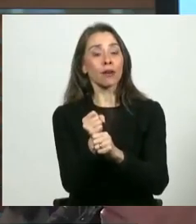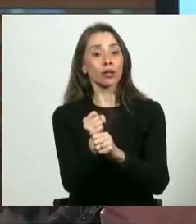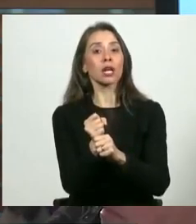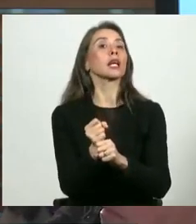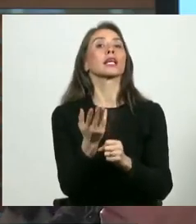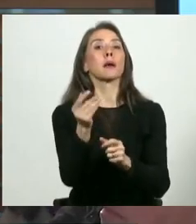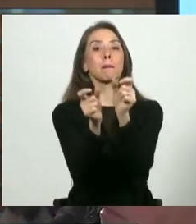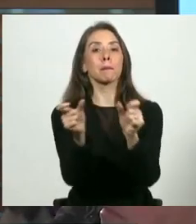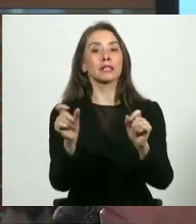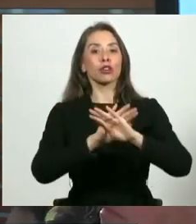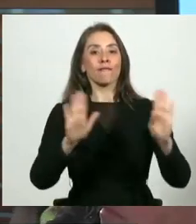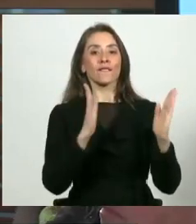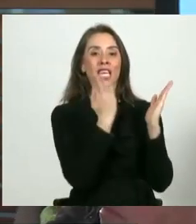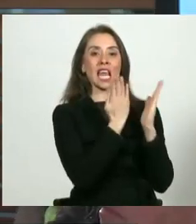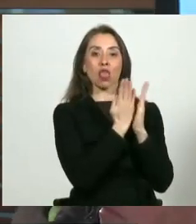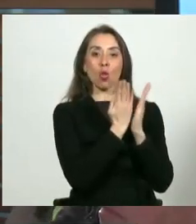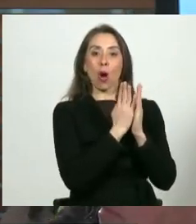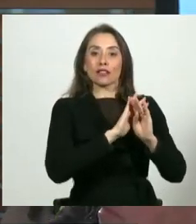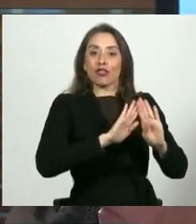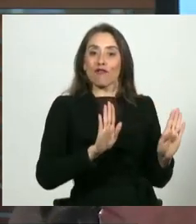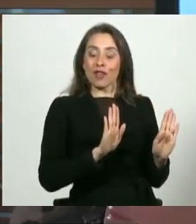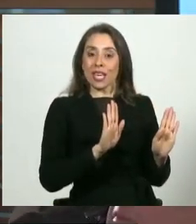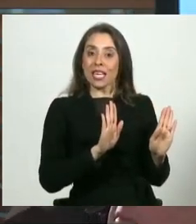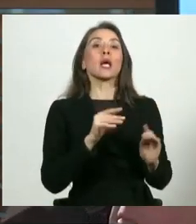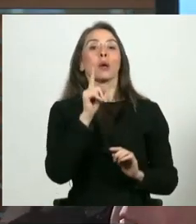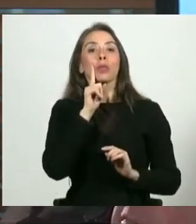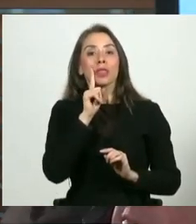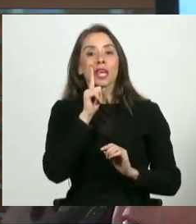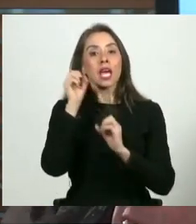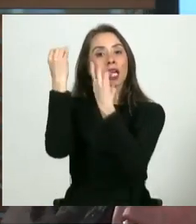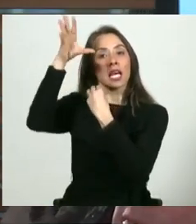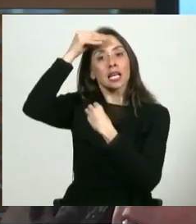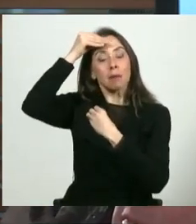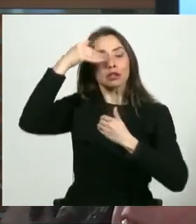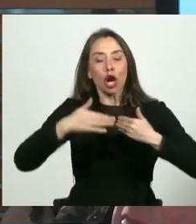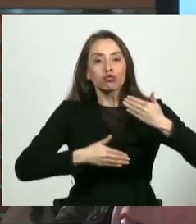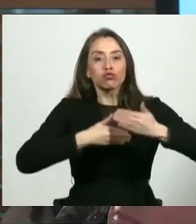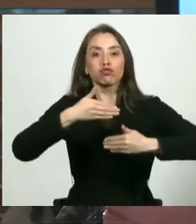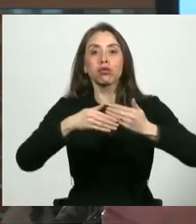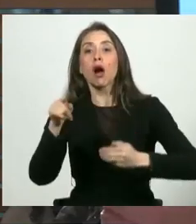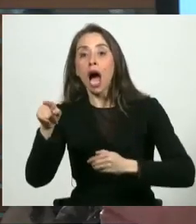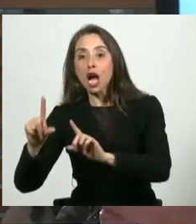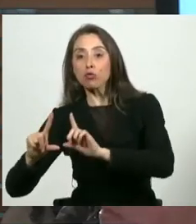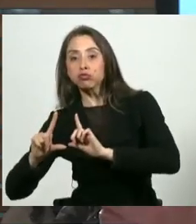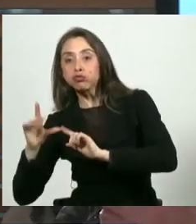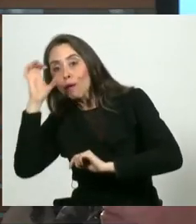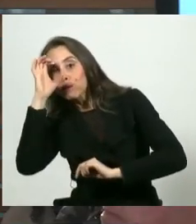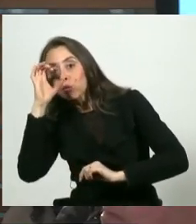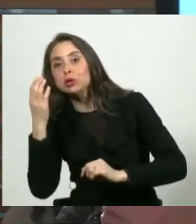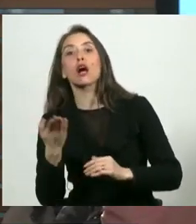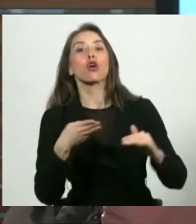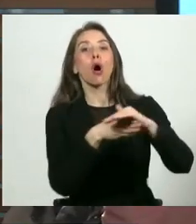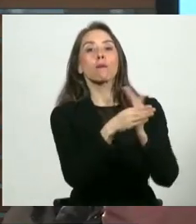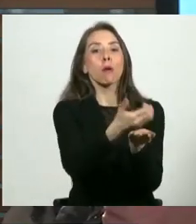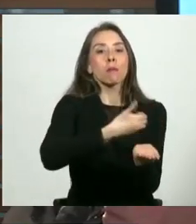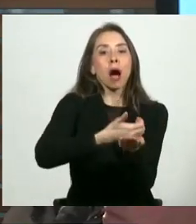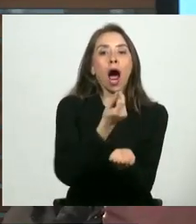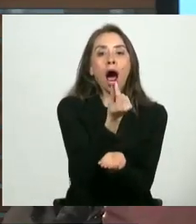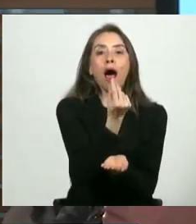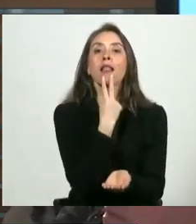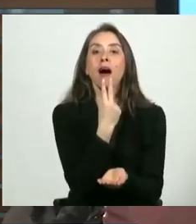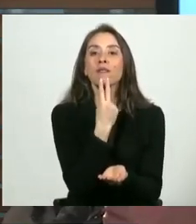definición a aquellos que terminan la educación, parto la base, o que tienen alguna capacitación o training, y tú le buscas entonces un espacio para ganarse la vida. ¿Ya? Por